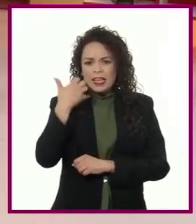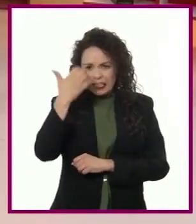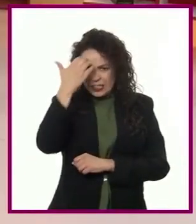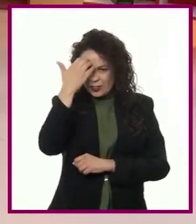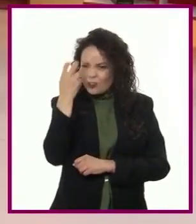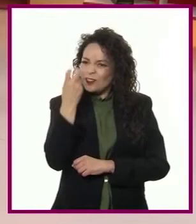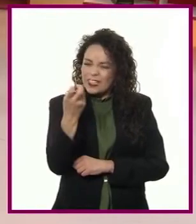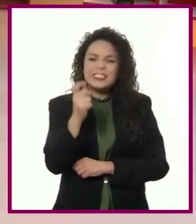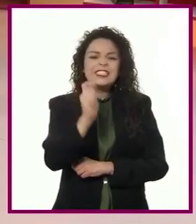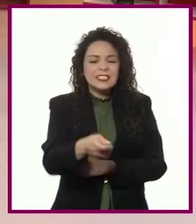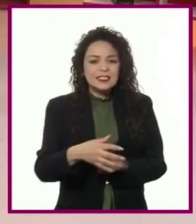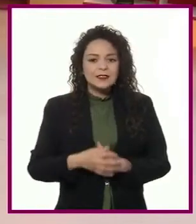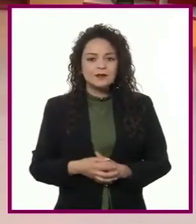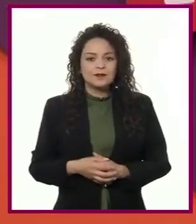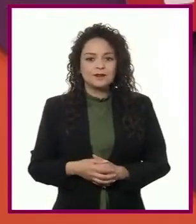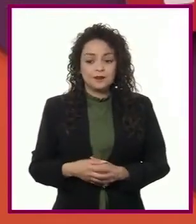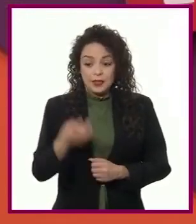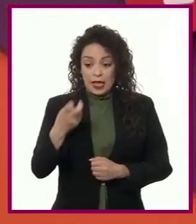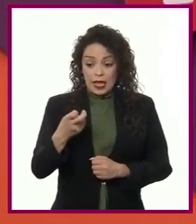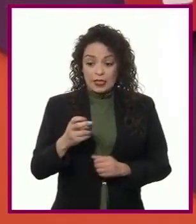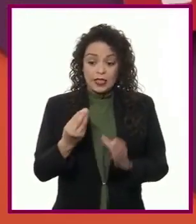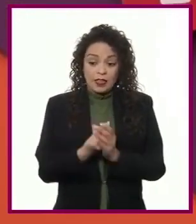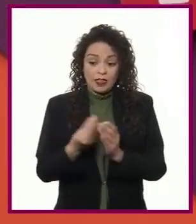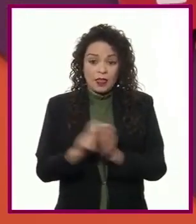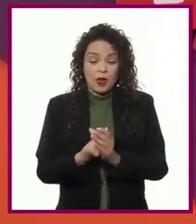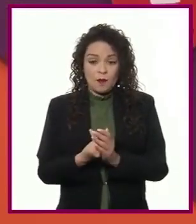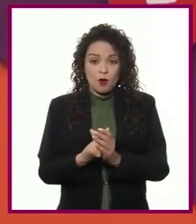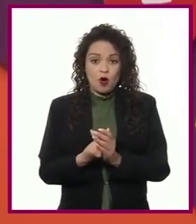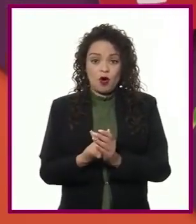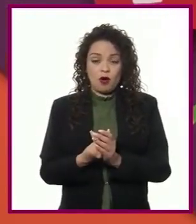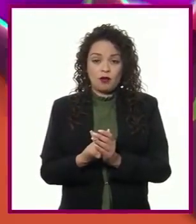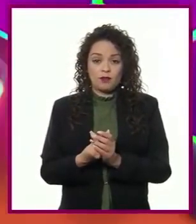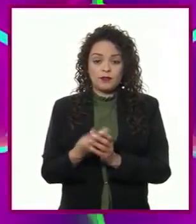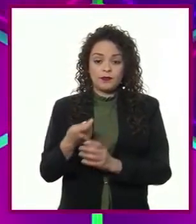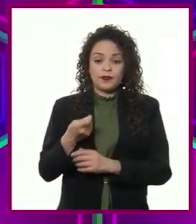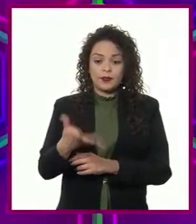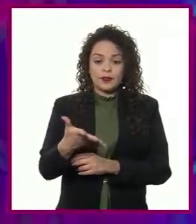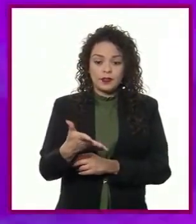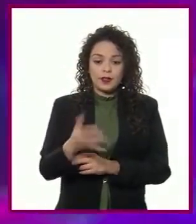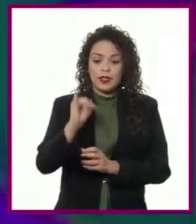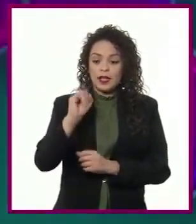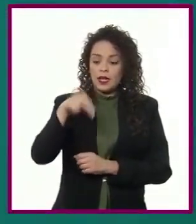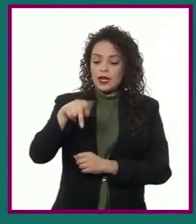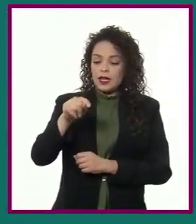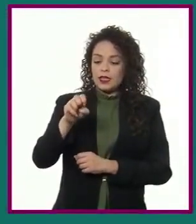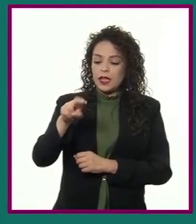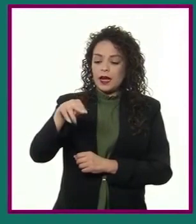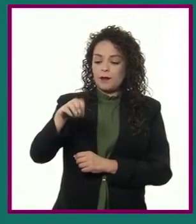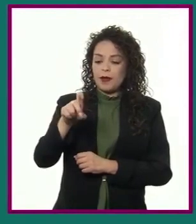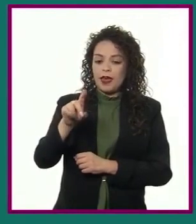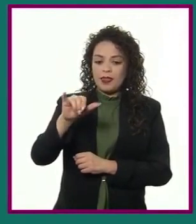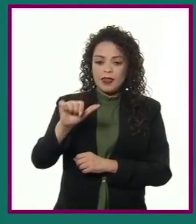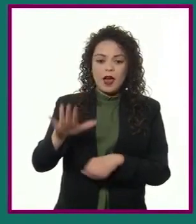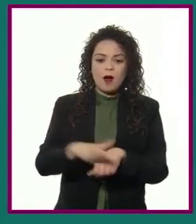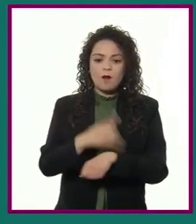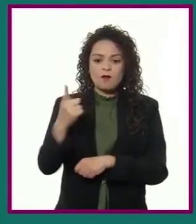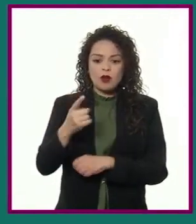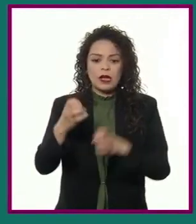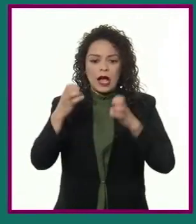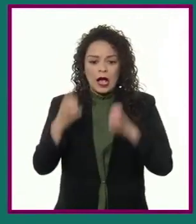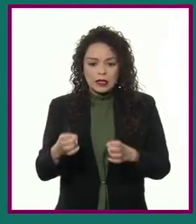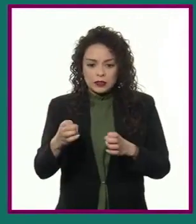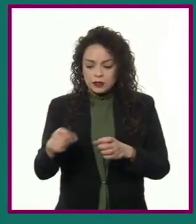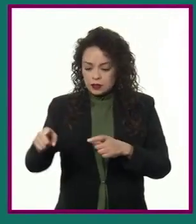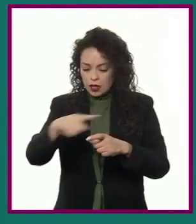ella. A este tipo de galaxias se le conoce como galaxia intermedia, pues se ubica entre una